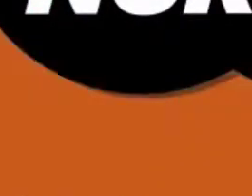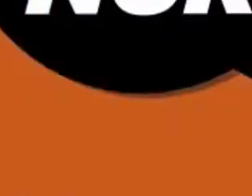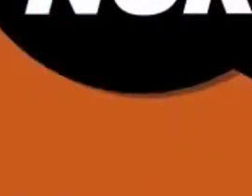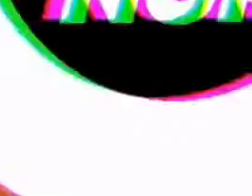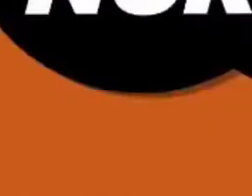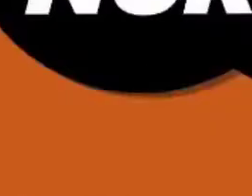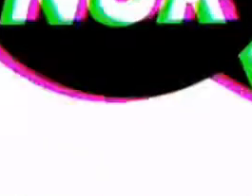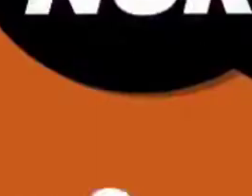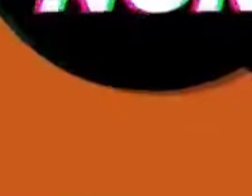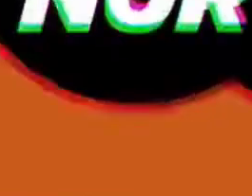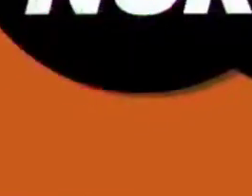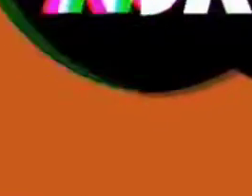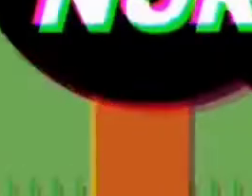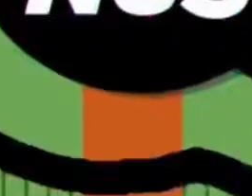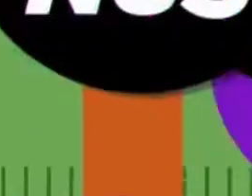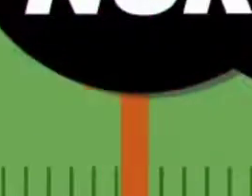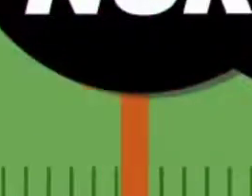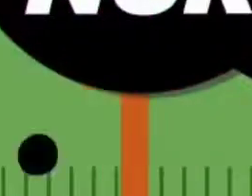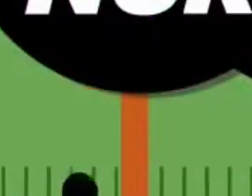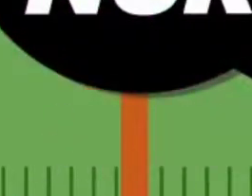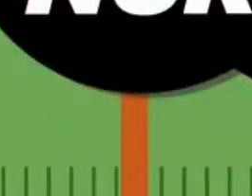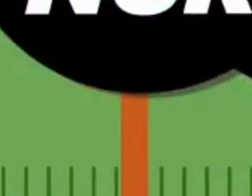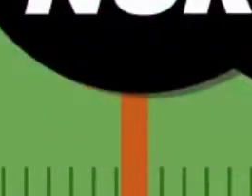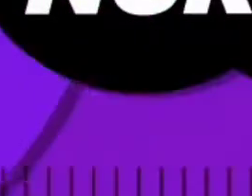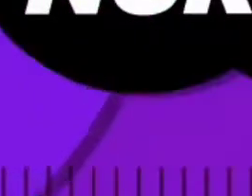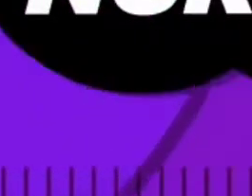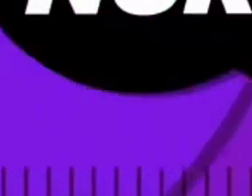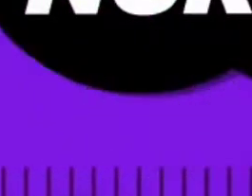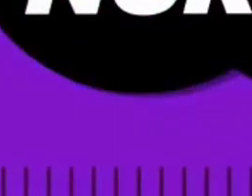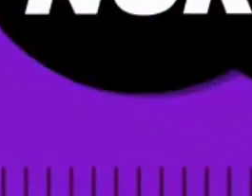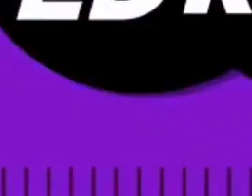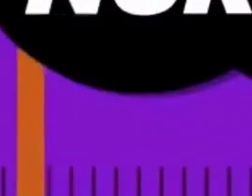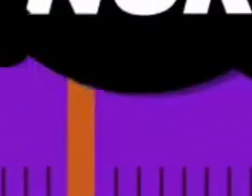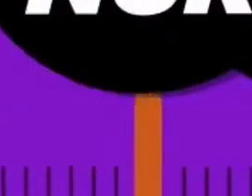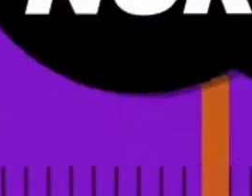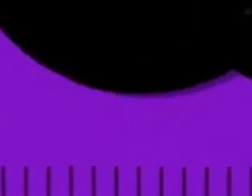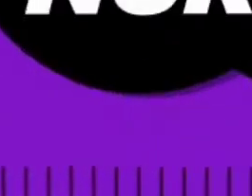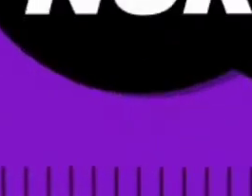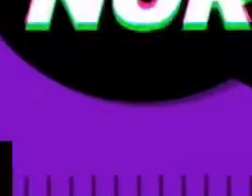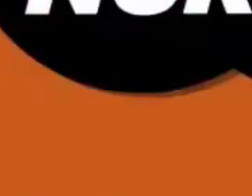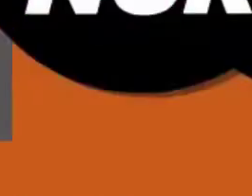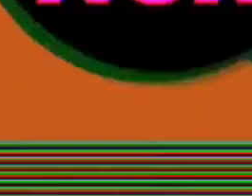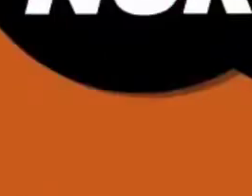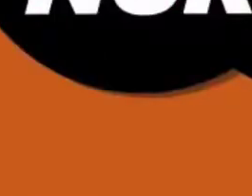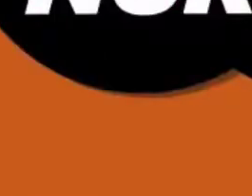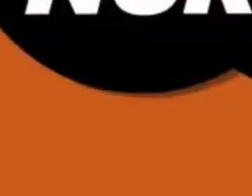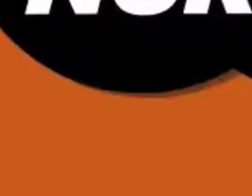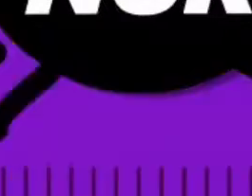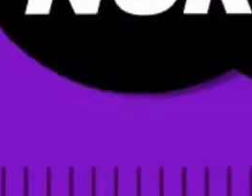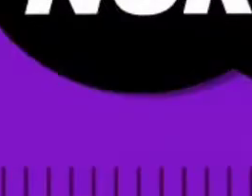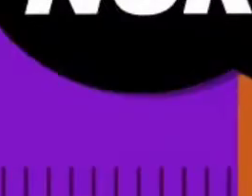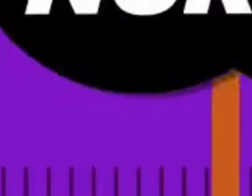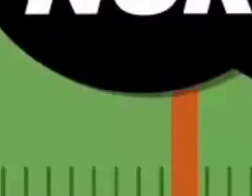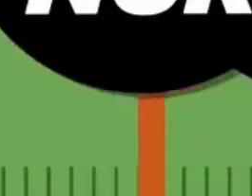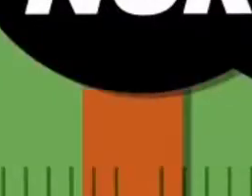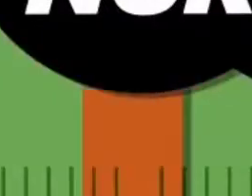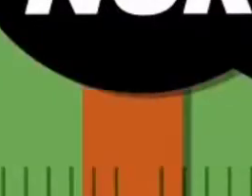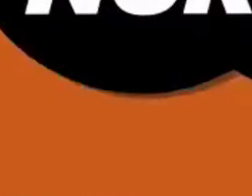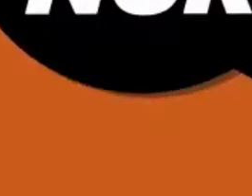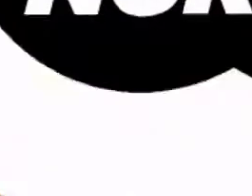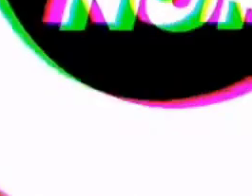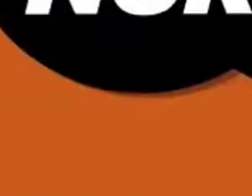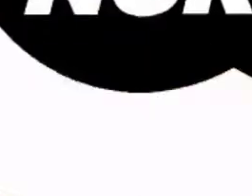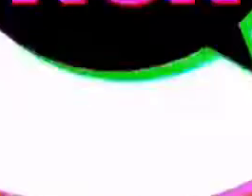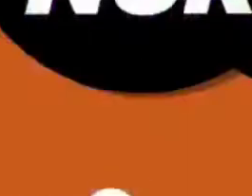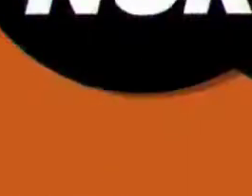gracias. Un gusto. Varios temas importantes, ¿no? Uno de ellos tiene que ver que se incorporó al presupuesto nacional la partida para que San Luis